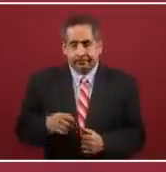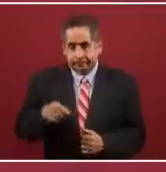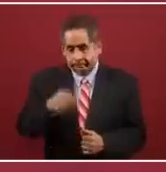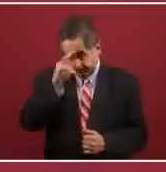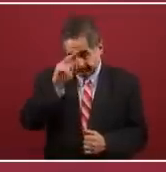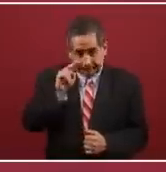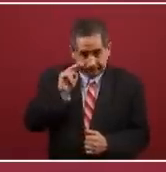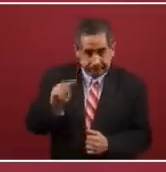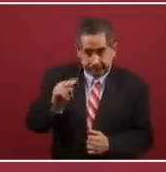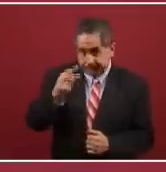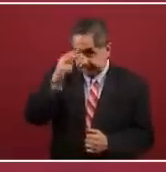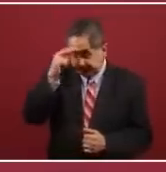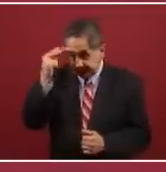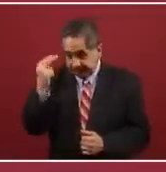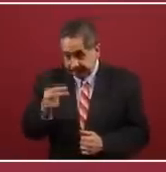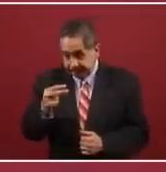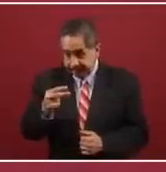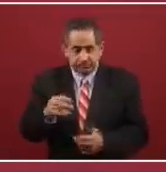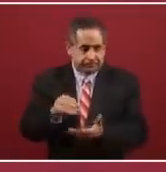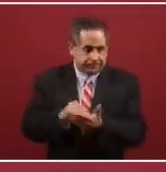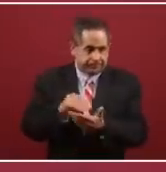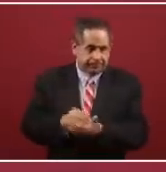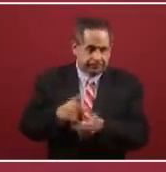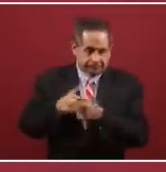México va a seguir